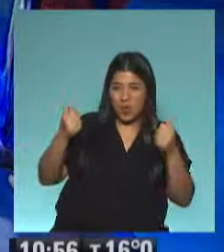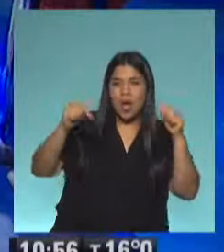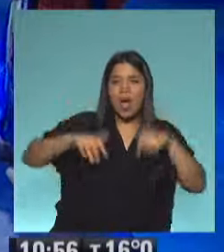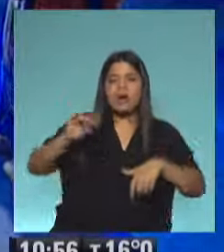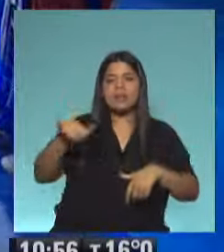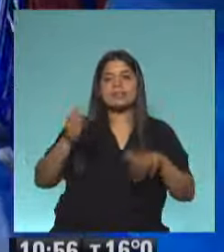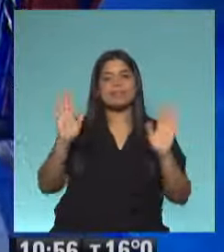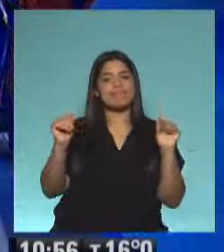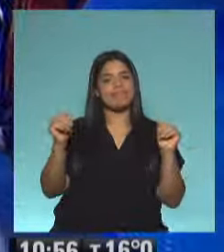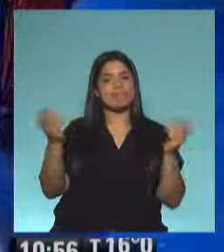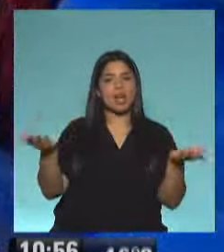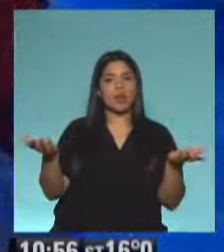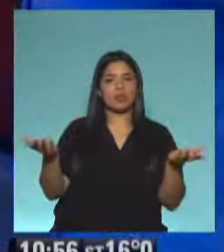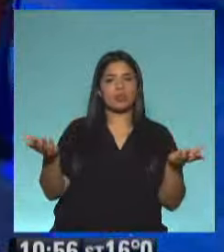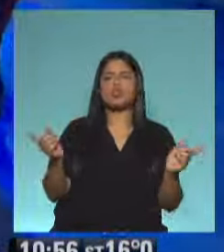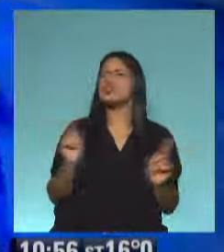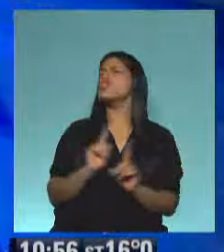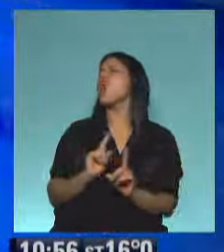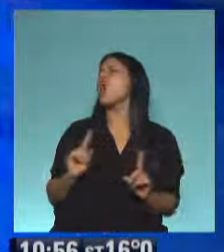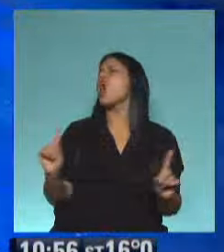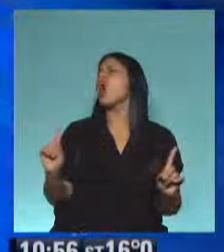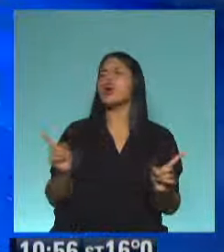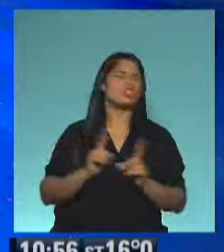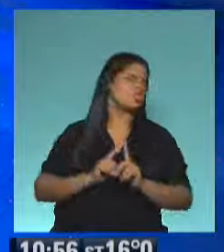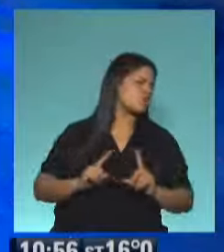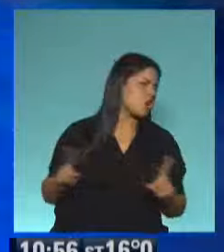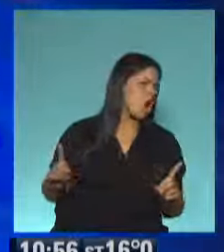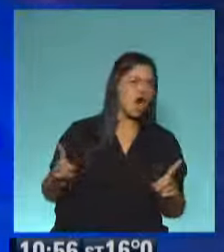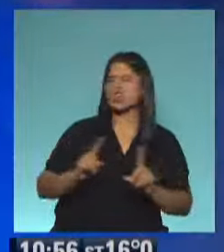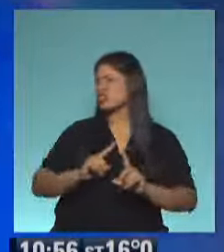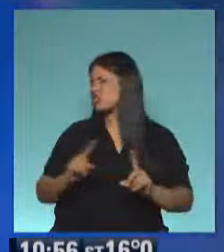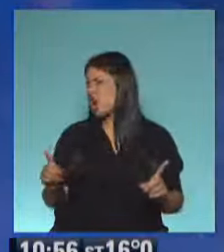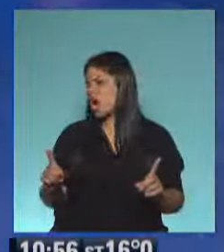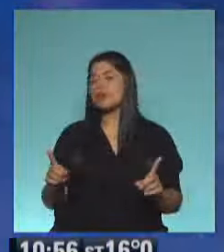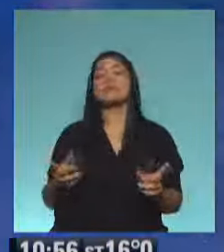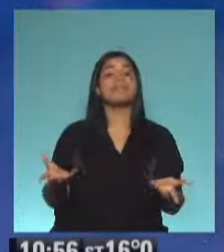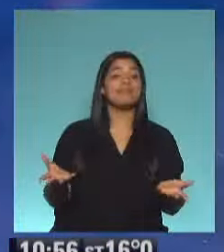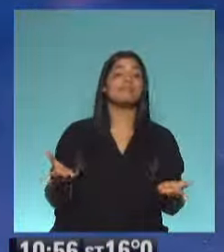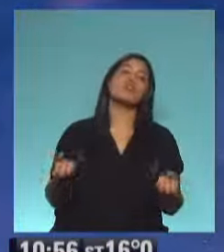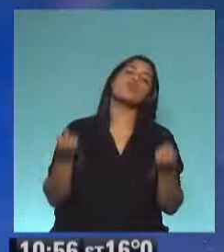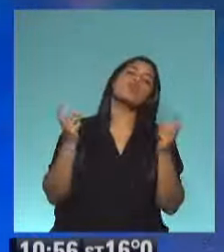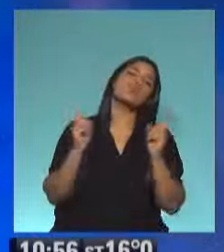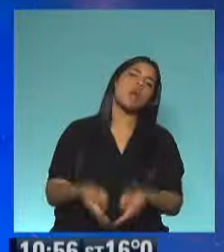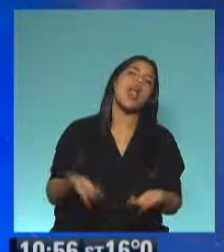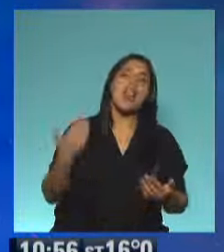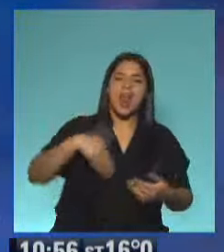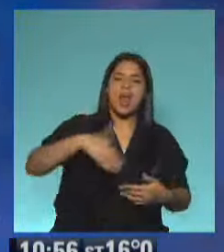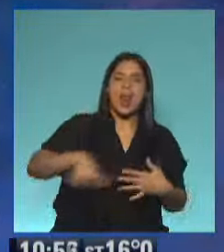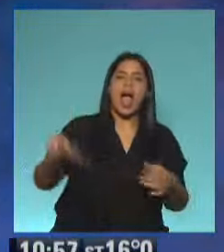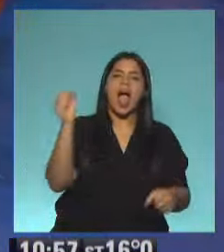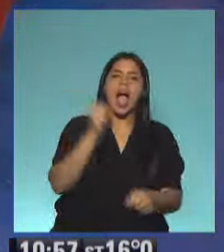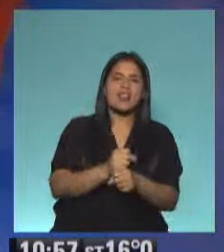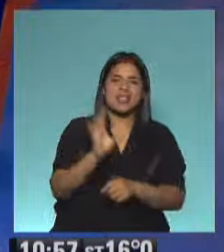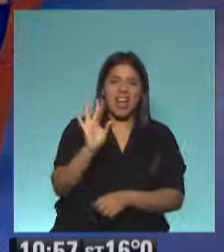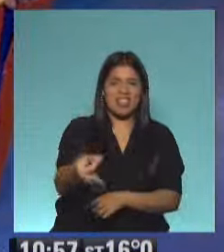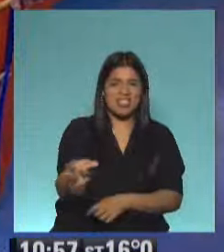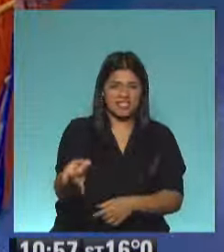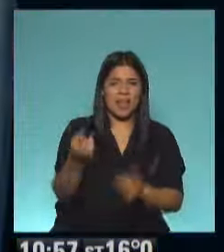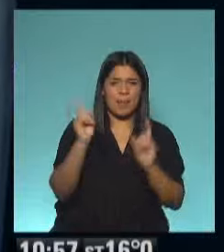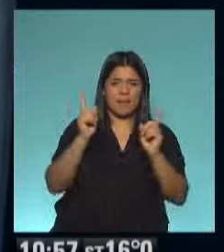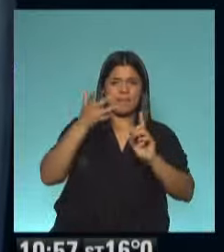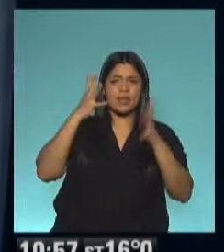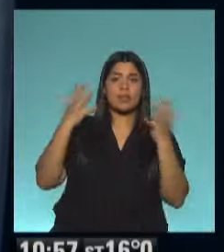¡No! ¡No! Sí. ¡Me niego! Igual va a seguir el carnaval hasta fin de año. ¡Ah, Maya, buenísimo! Sigue el carnaval hasta fin de año. ¿Y en